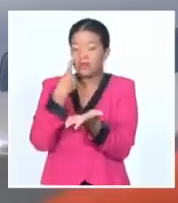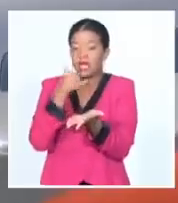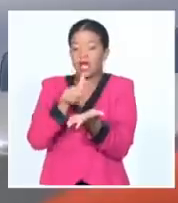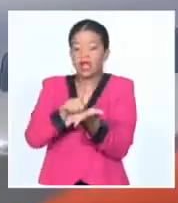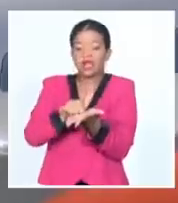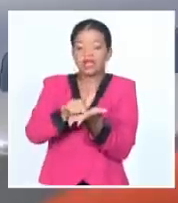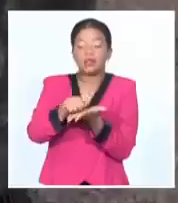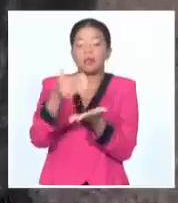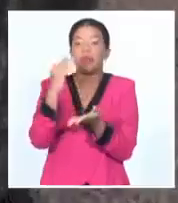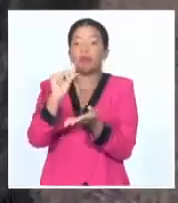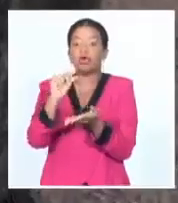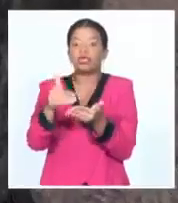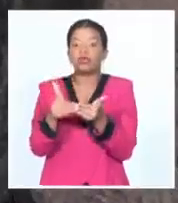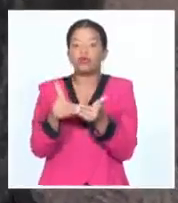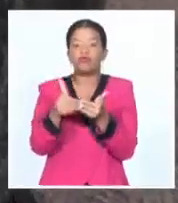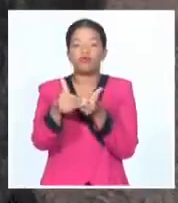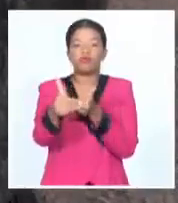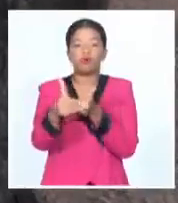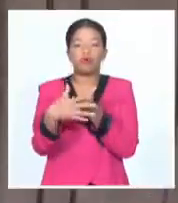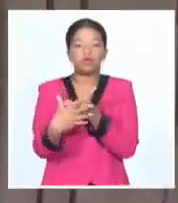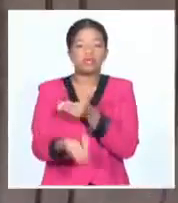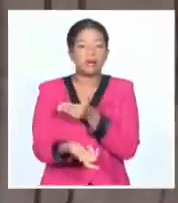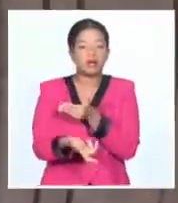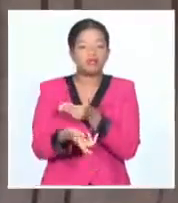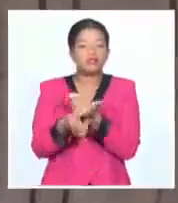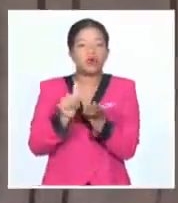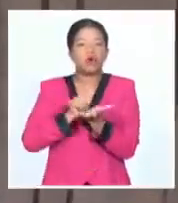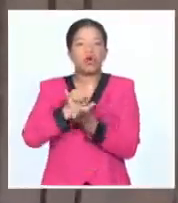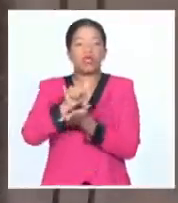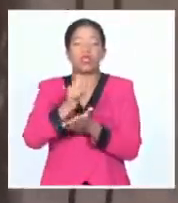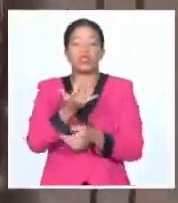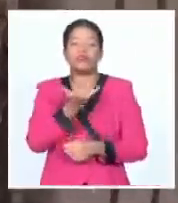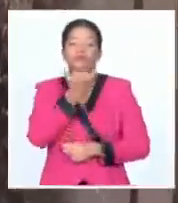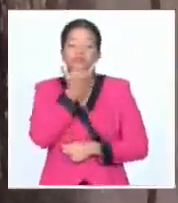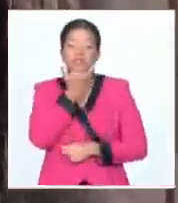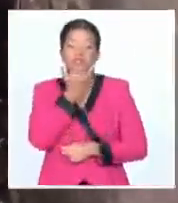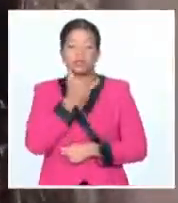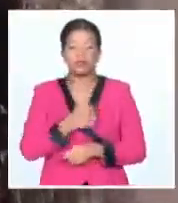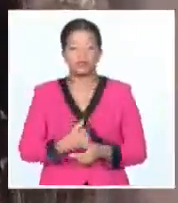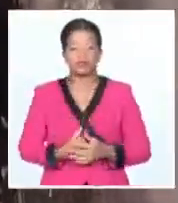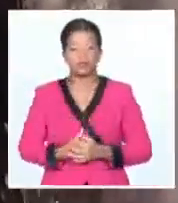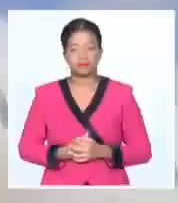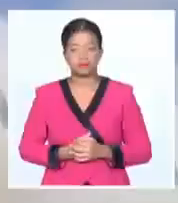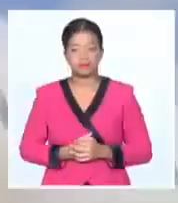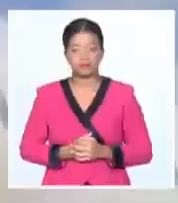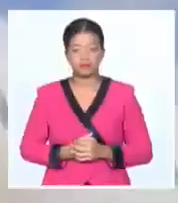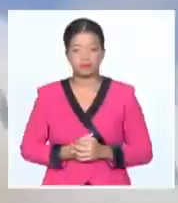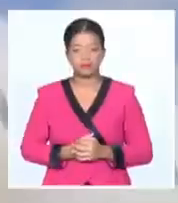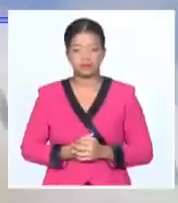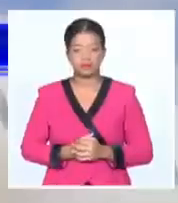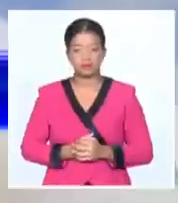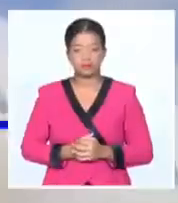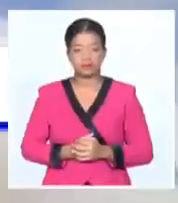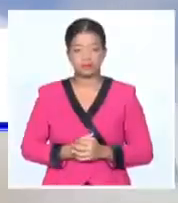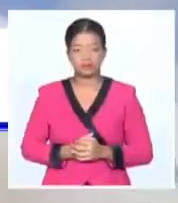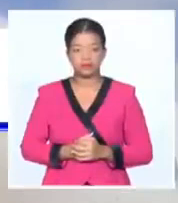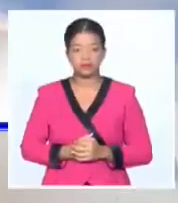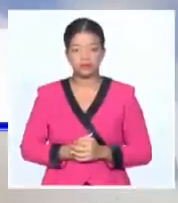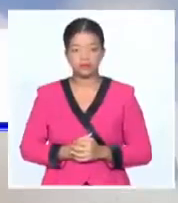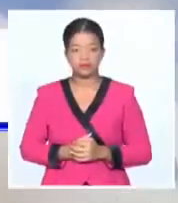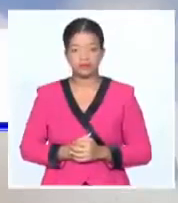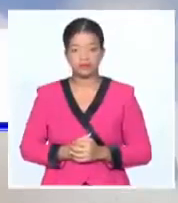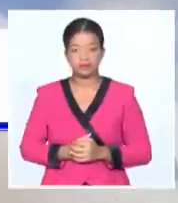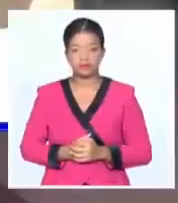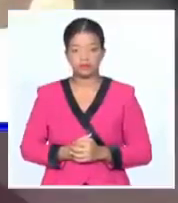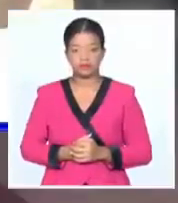que provocó el hundimiento de sus trenes de aterrizaje. La pista en cuestión no sufrió ningún daño. Como bien decíamos,